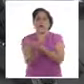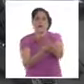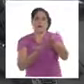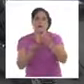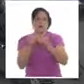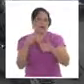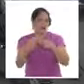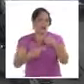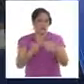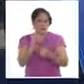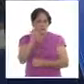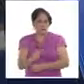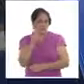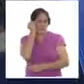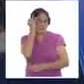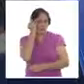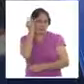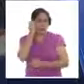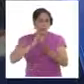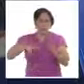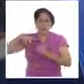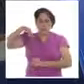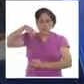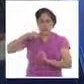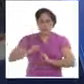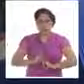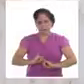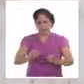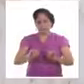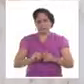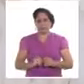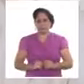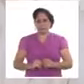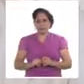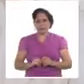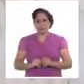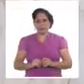innovación. Desde Pinar del Río, Roxana Llamazares González, Canal Cubano de Noticias.